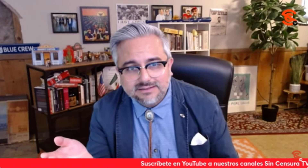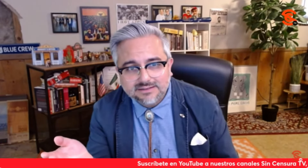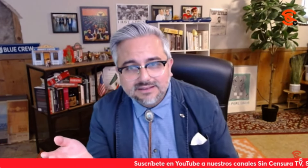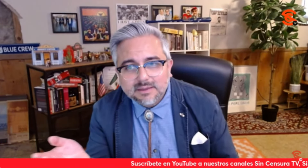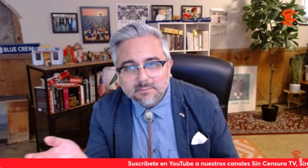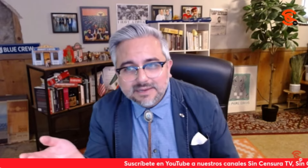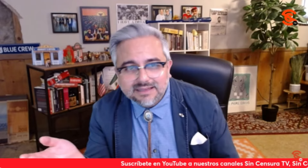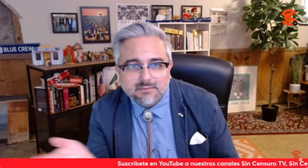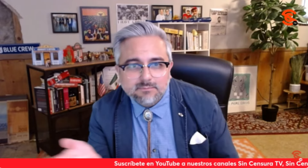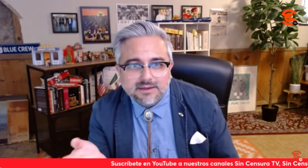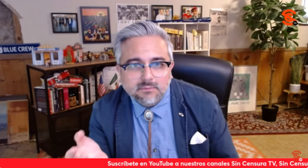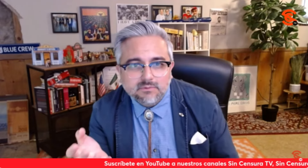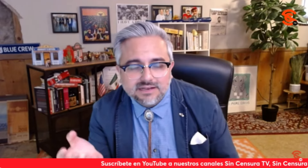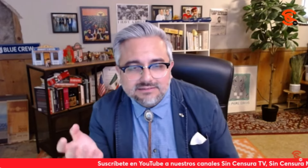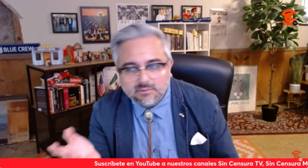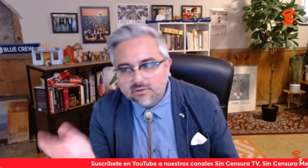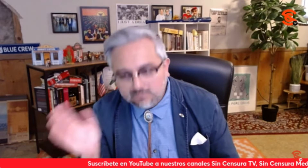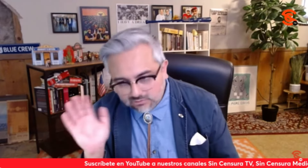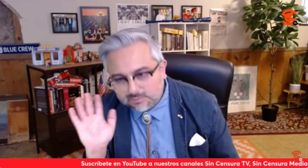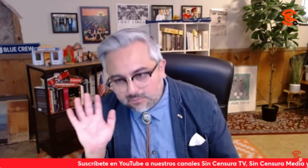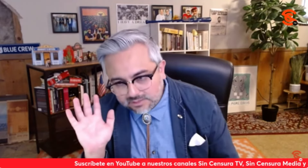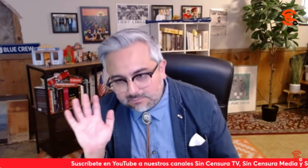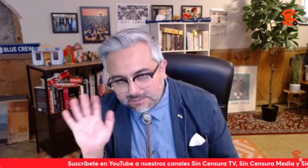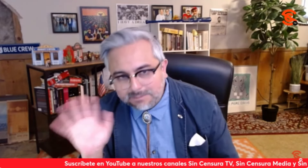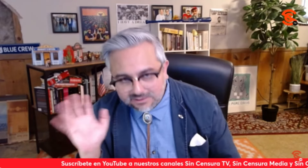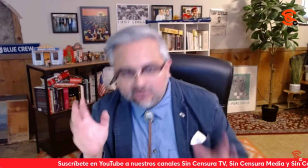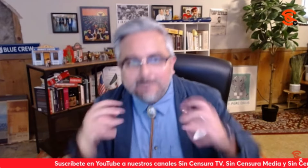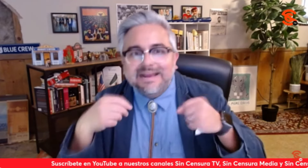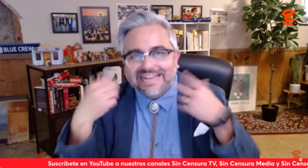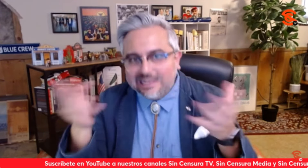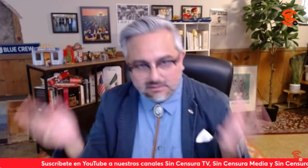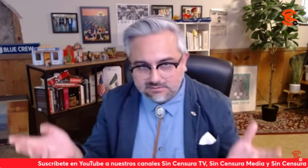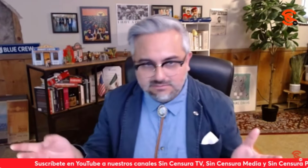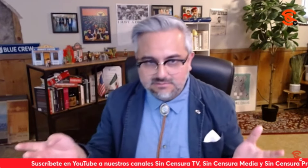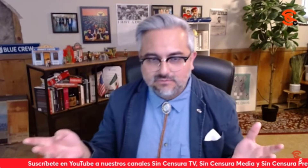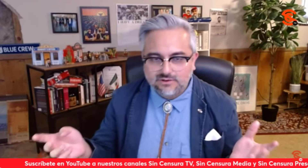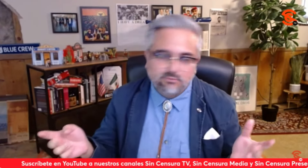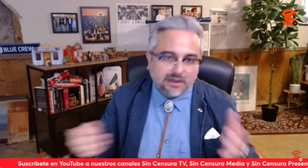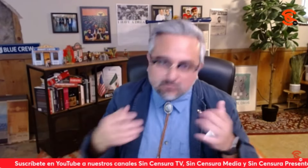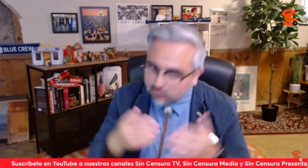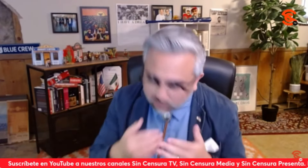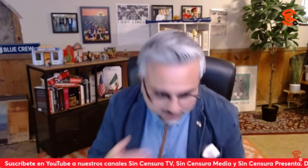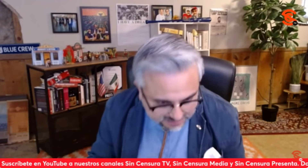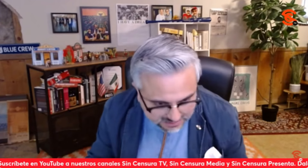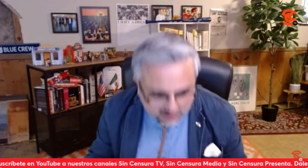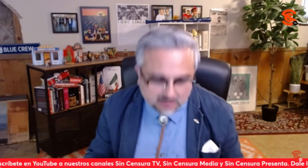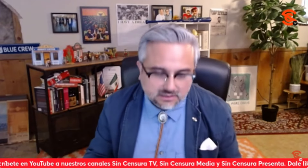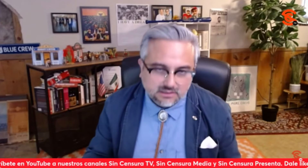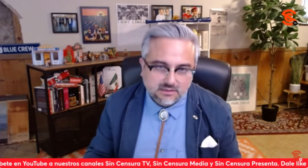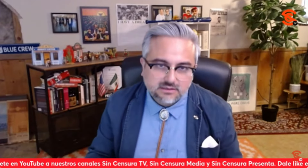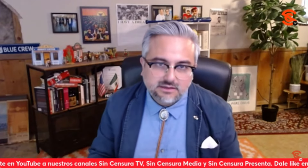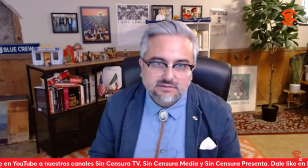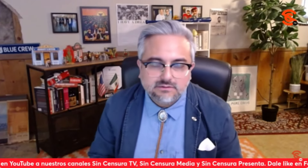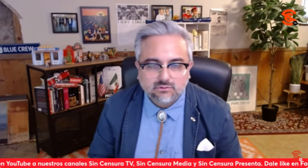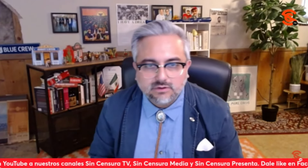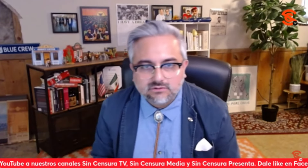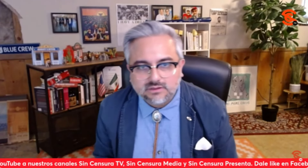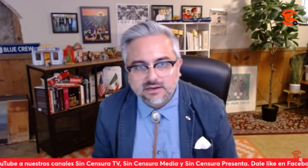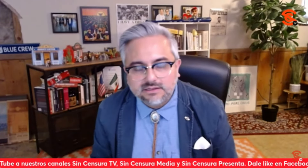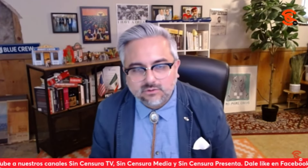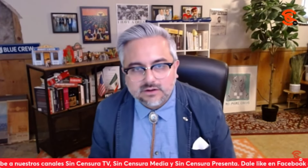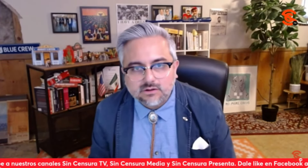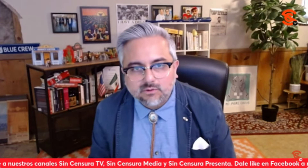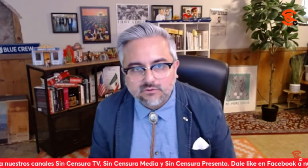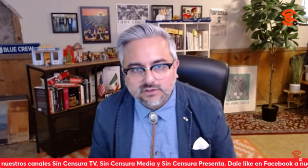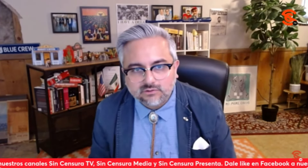hombre. ¿Para qué buscan este? Bueno, yo sé para qué, ¿no? Les pagan muy bien en el Instituto